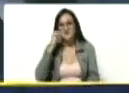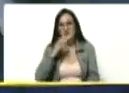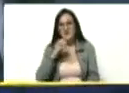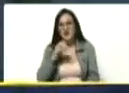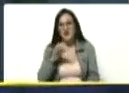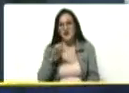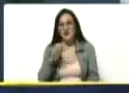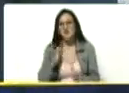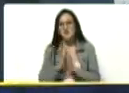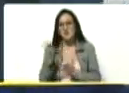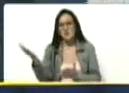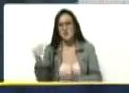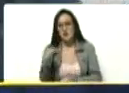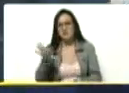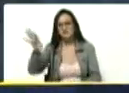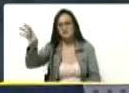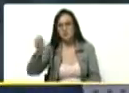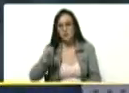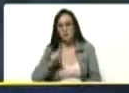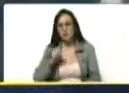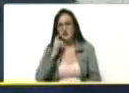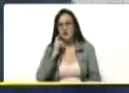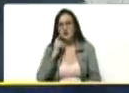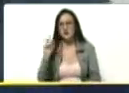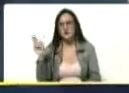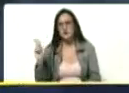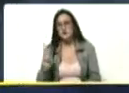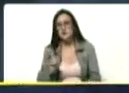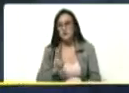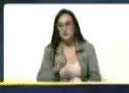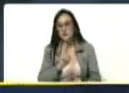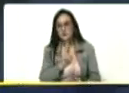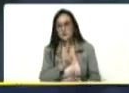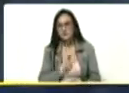buscar. Y me llevaron allá